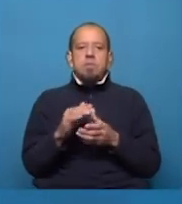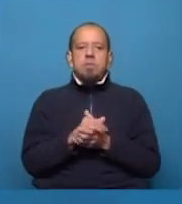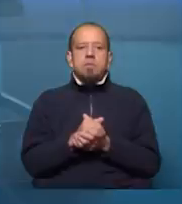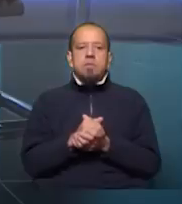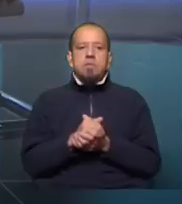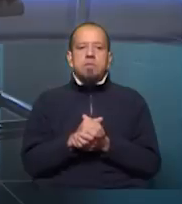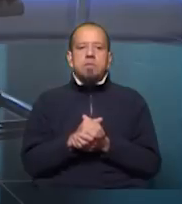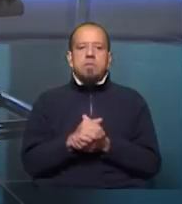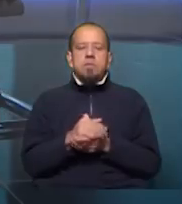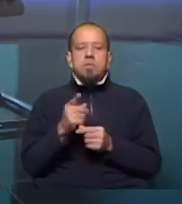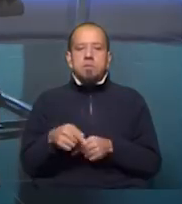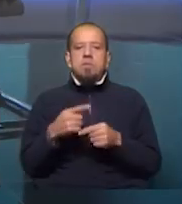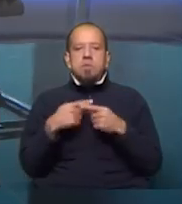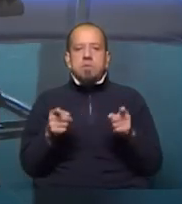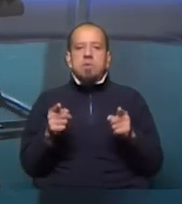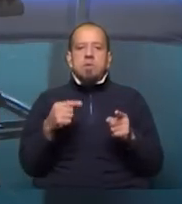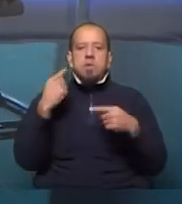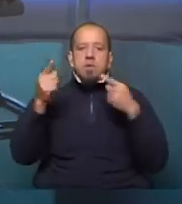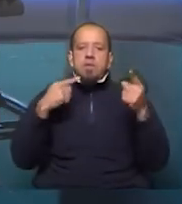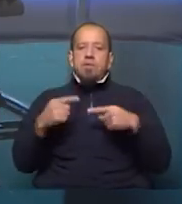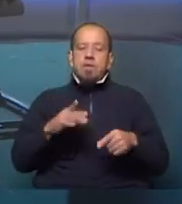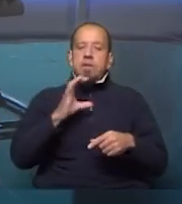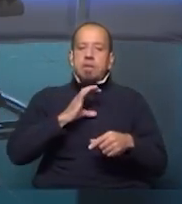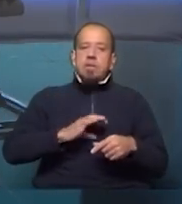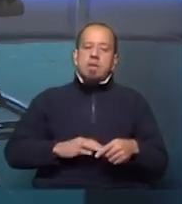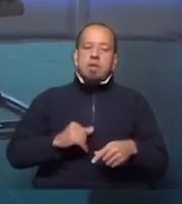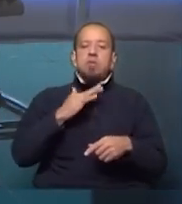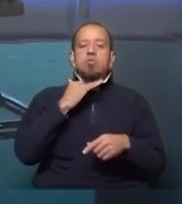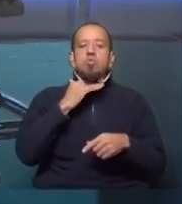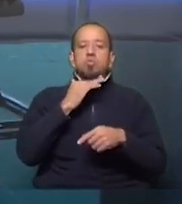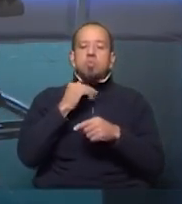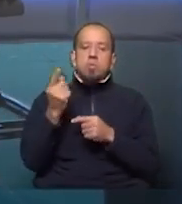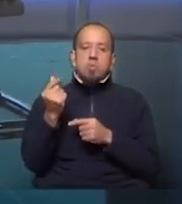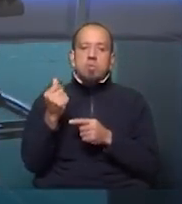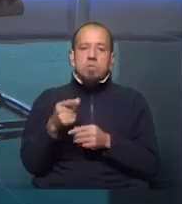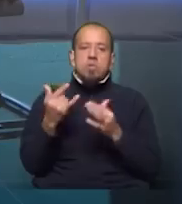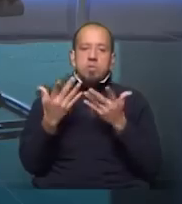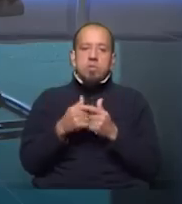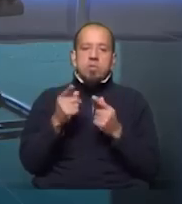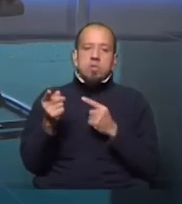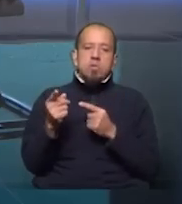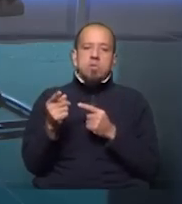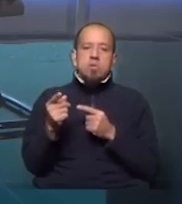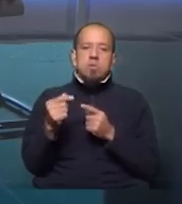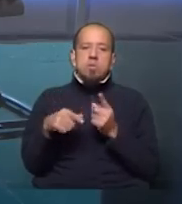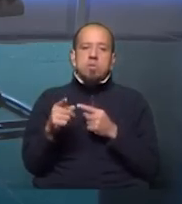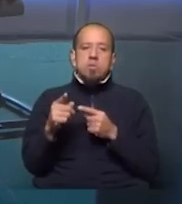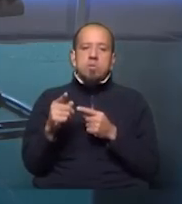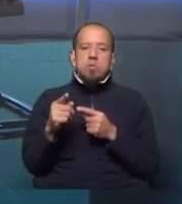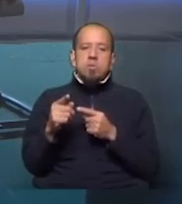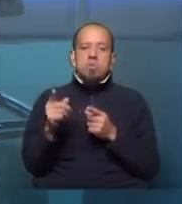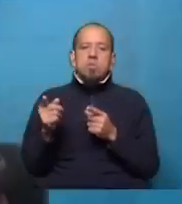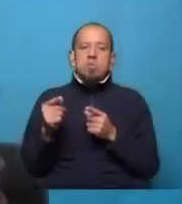eso no eso eso es la diferencia que marcaste distintos tipos de lavados y que vos decís pondría el foco en las grandes organizaciones en el crimen organizado en esos